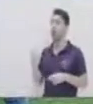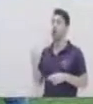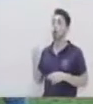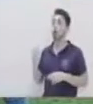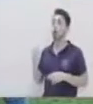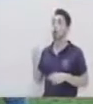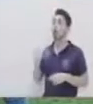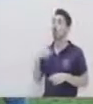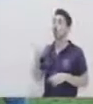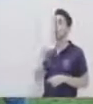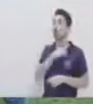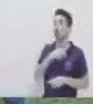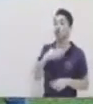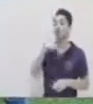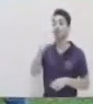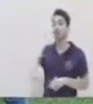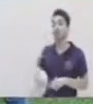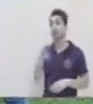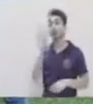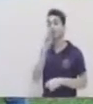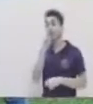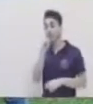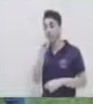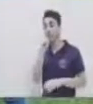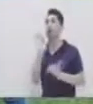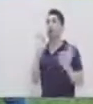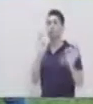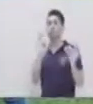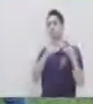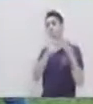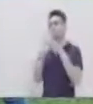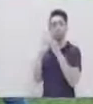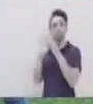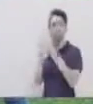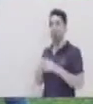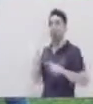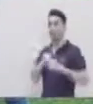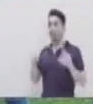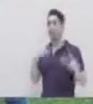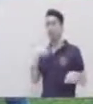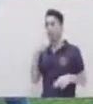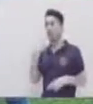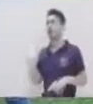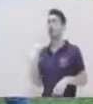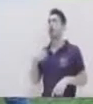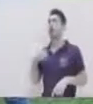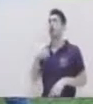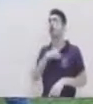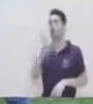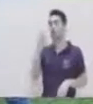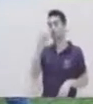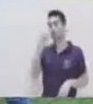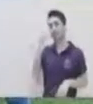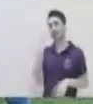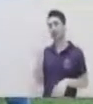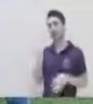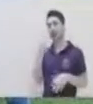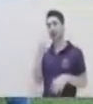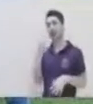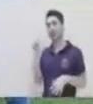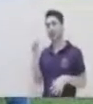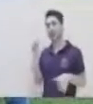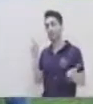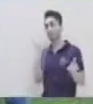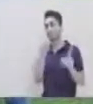nosotros estamos hablando, se entiende nosotros, pero si yo te digo nosotros está hablaron, ¿Crees que tiene concordancia? No. Porque todos